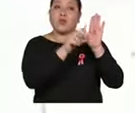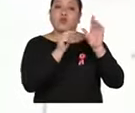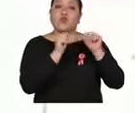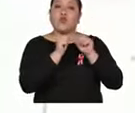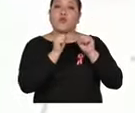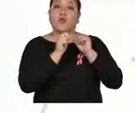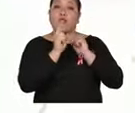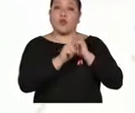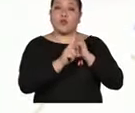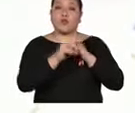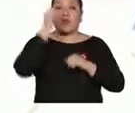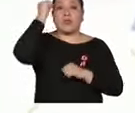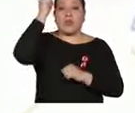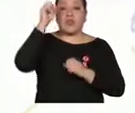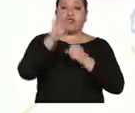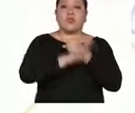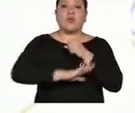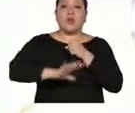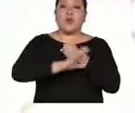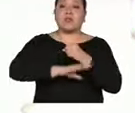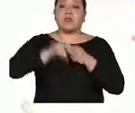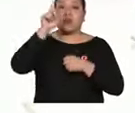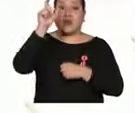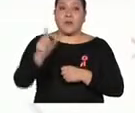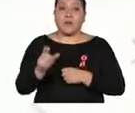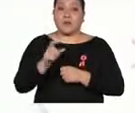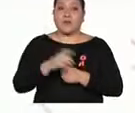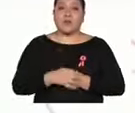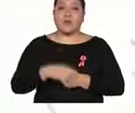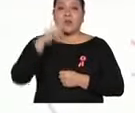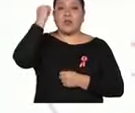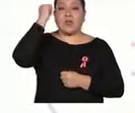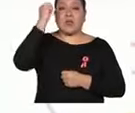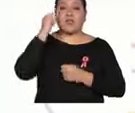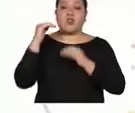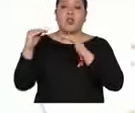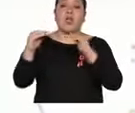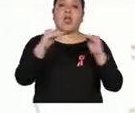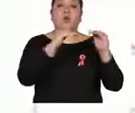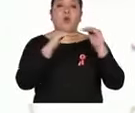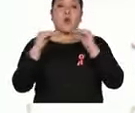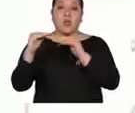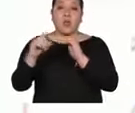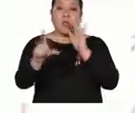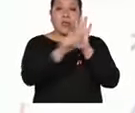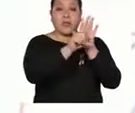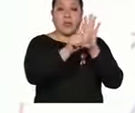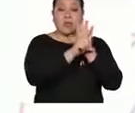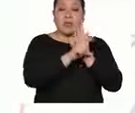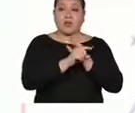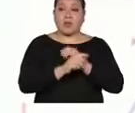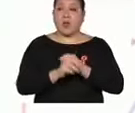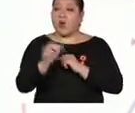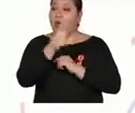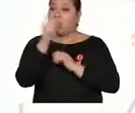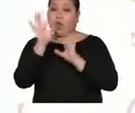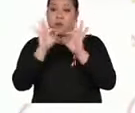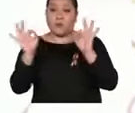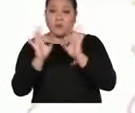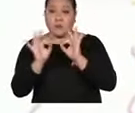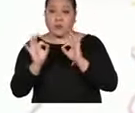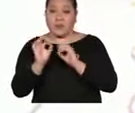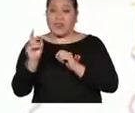2, derechos fundamentales de la persona, derecho a la igualdad ante la ley. Nadie debe